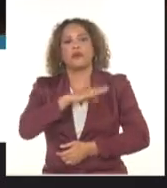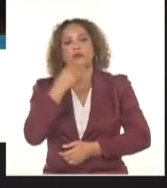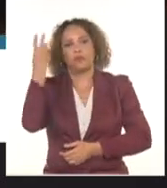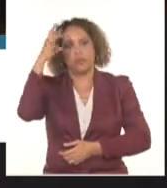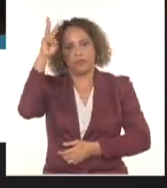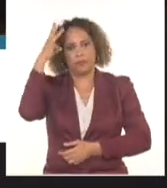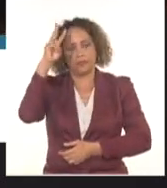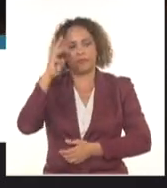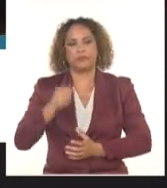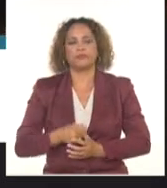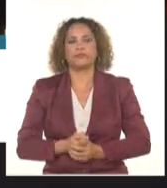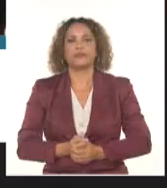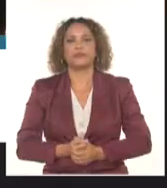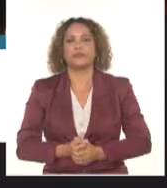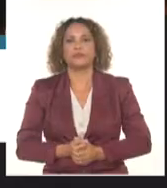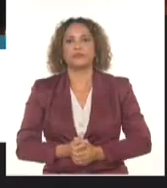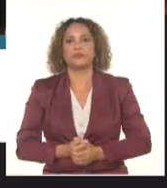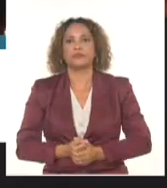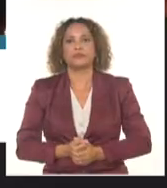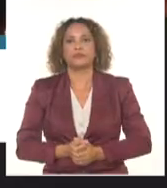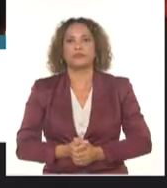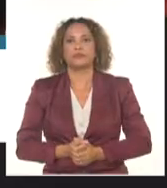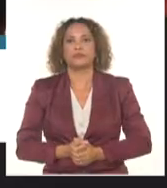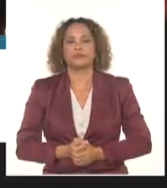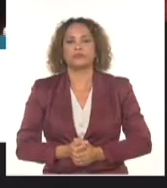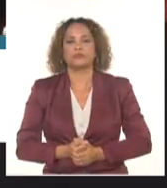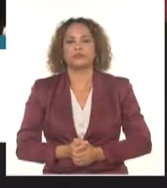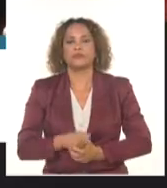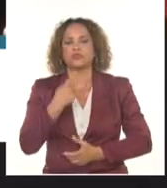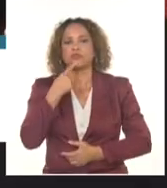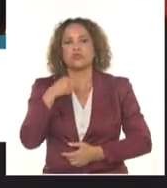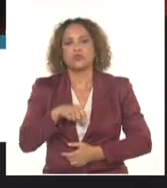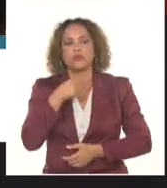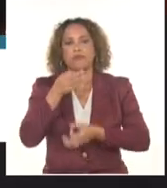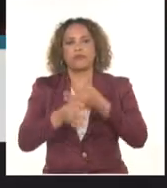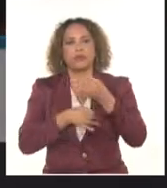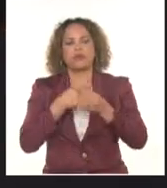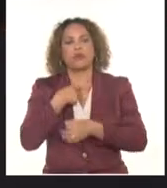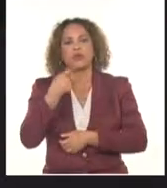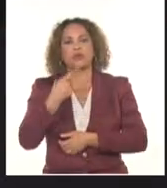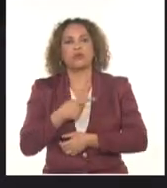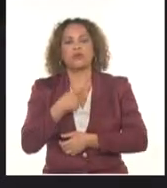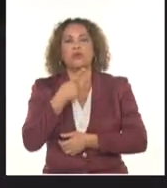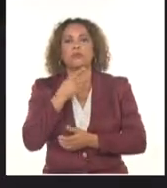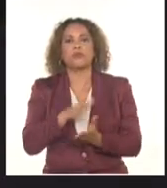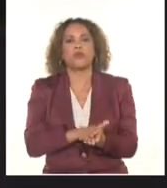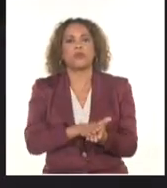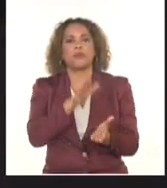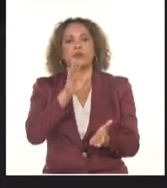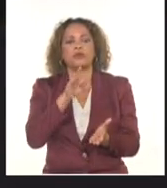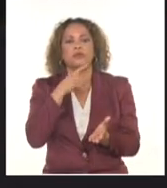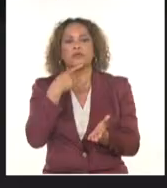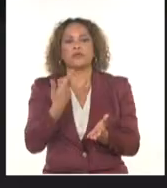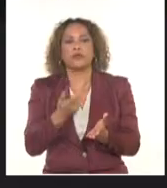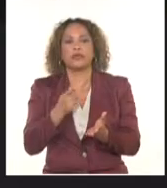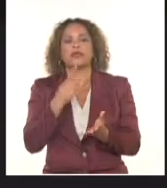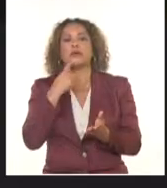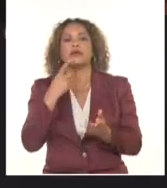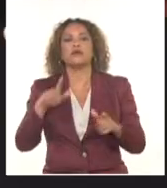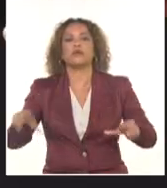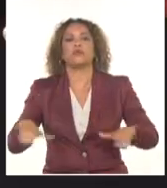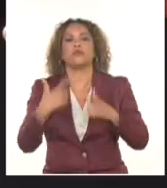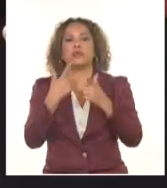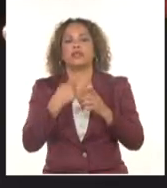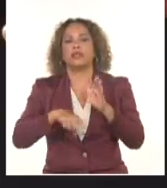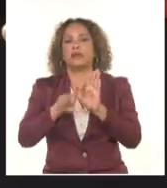México protesto guardar y hacer guardar la constitución